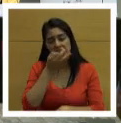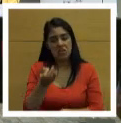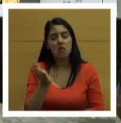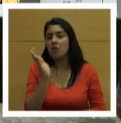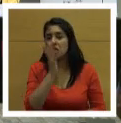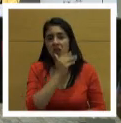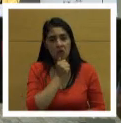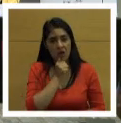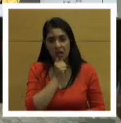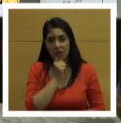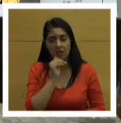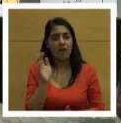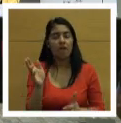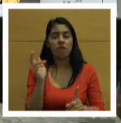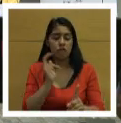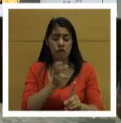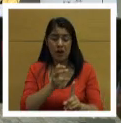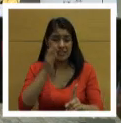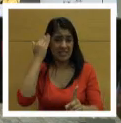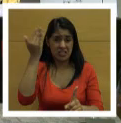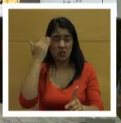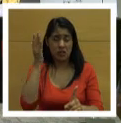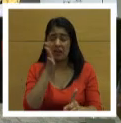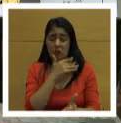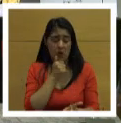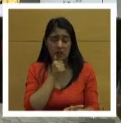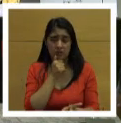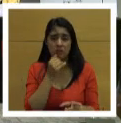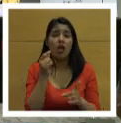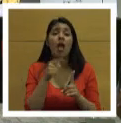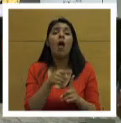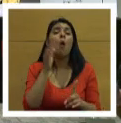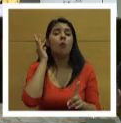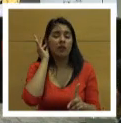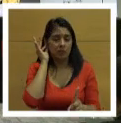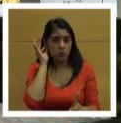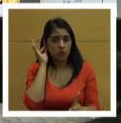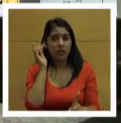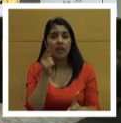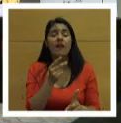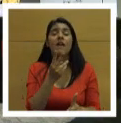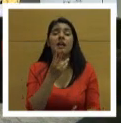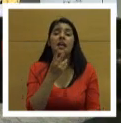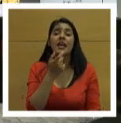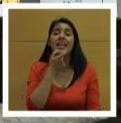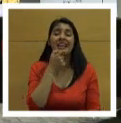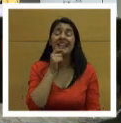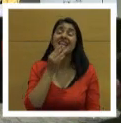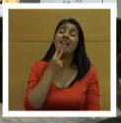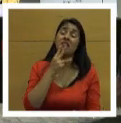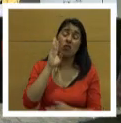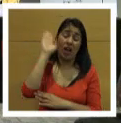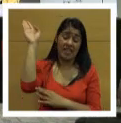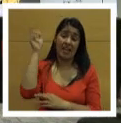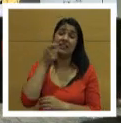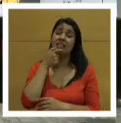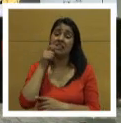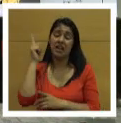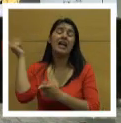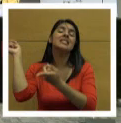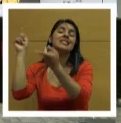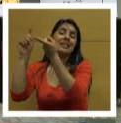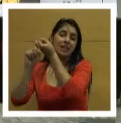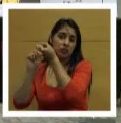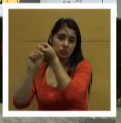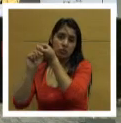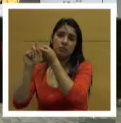violencia psicológica en ese sentido. Se trataba de una mujer que había vivido en Inglaterra con un inglés y se había casado allá,